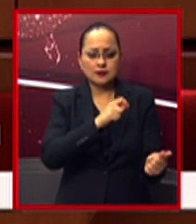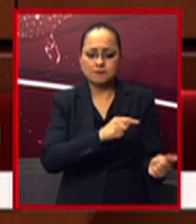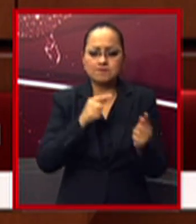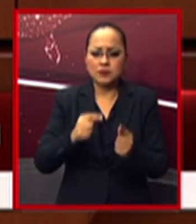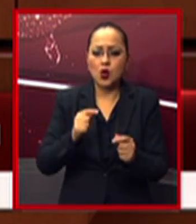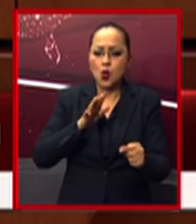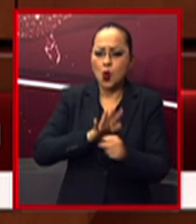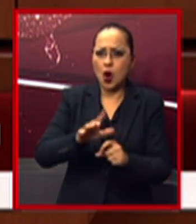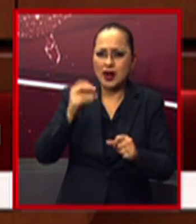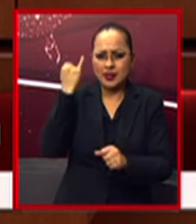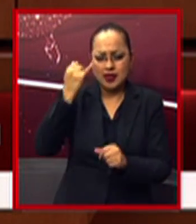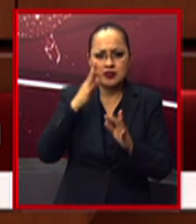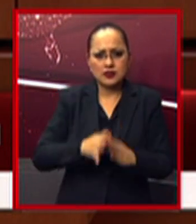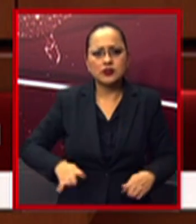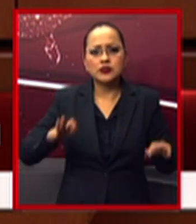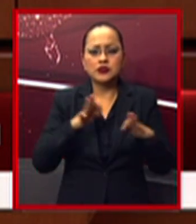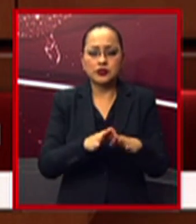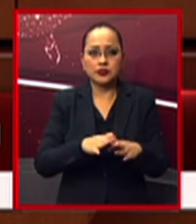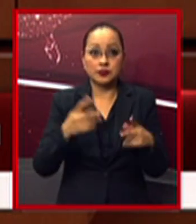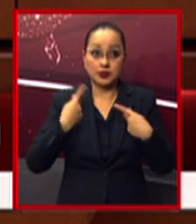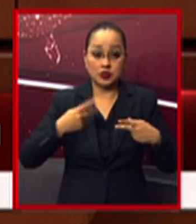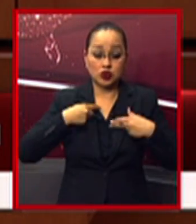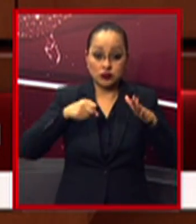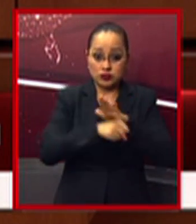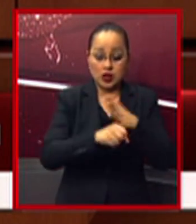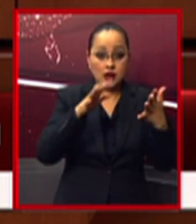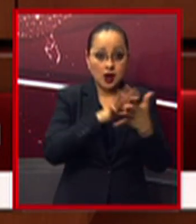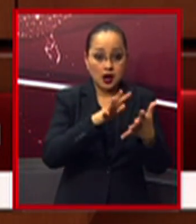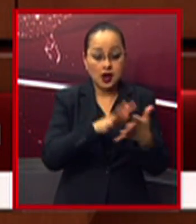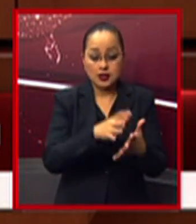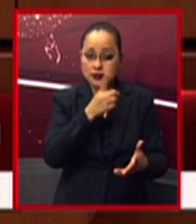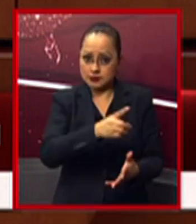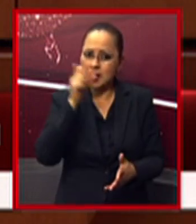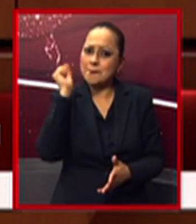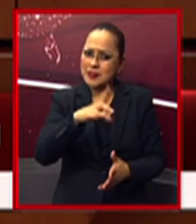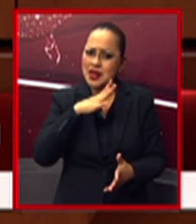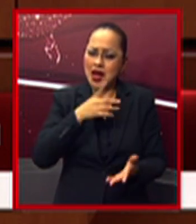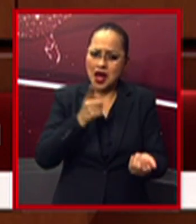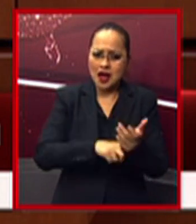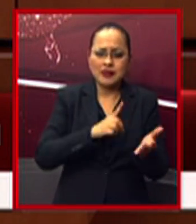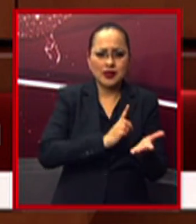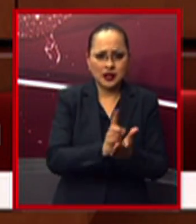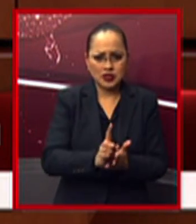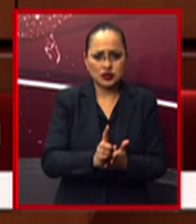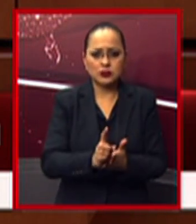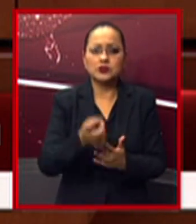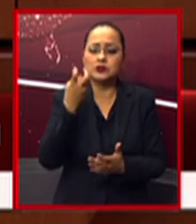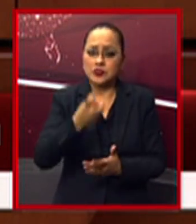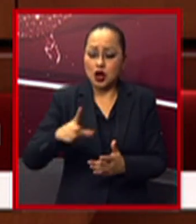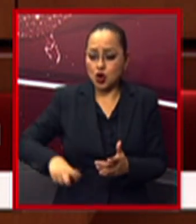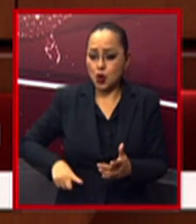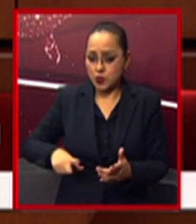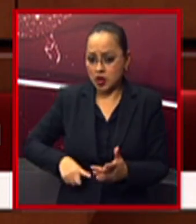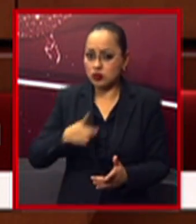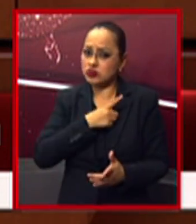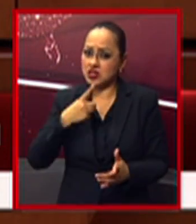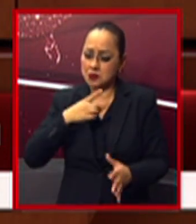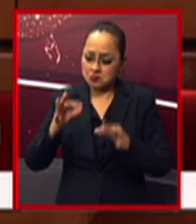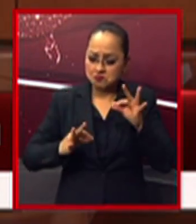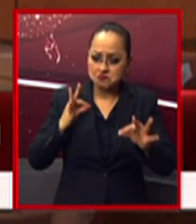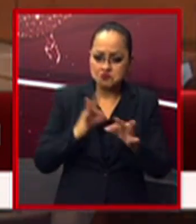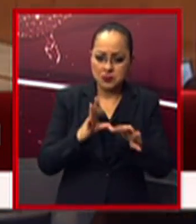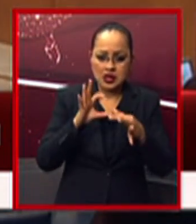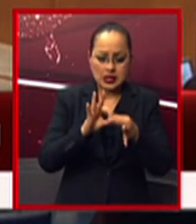siguiente premisa: las personas privadas de la libertad también tienen derechos y el Estado es su garante